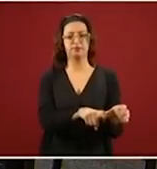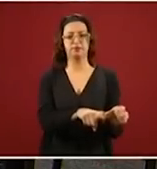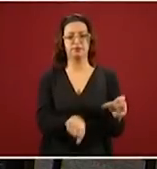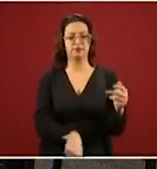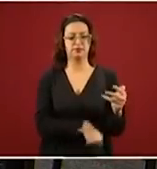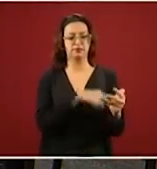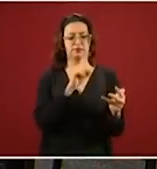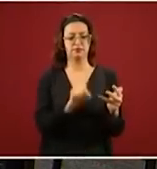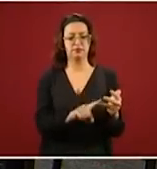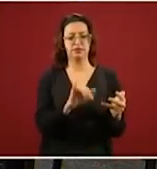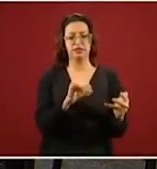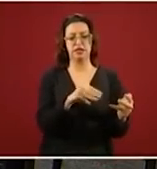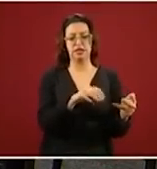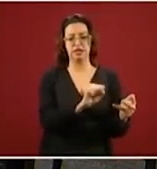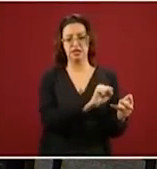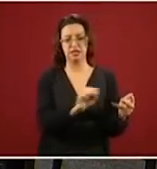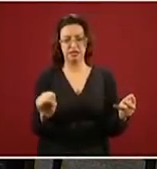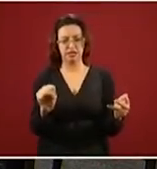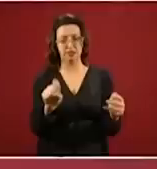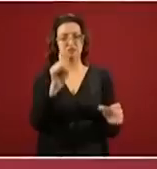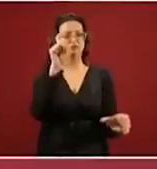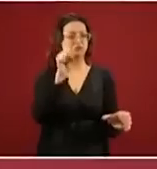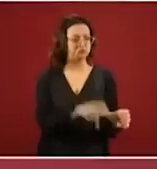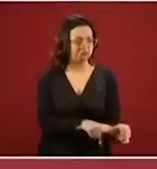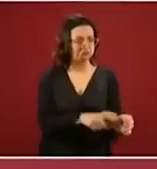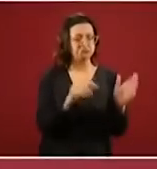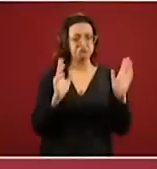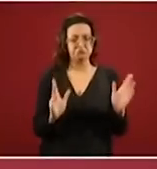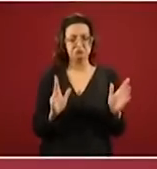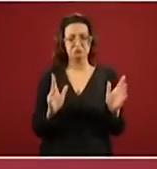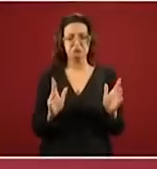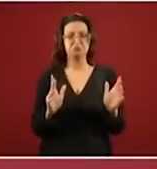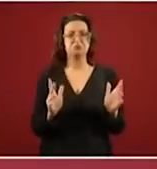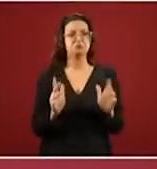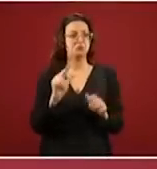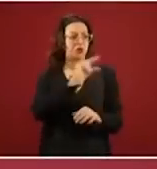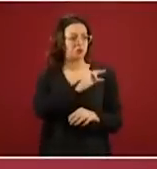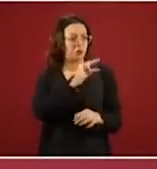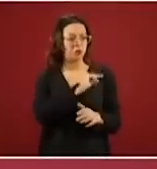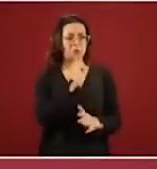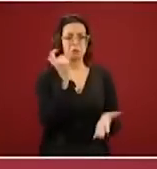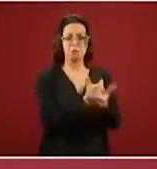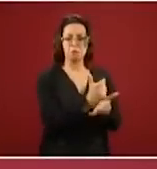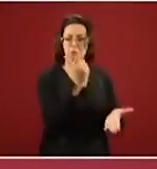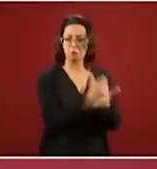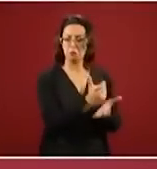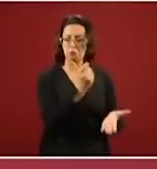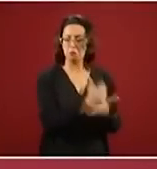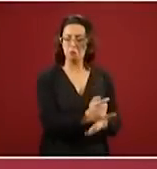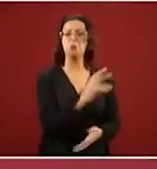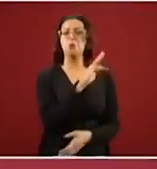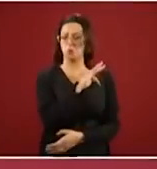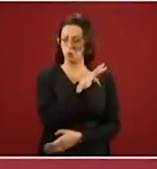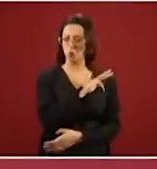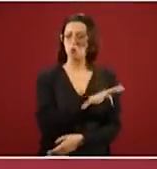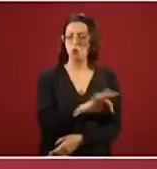de el links que pueden pagar un seguro privado que pueden